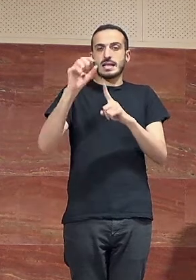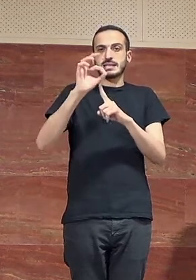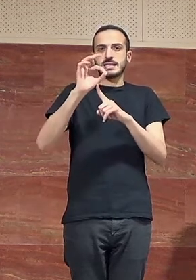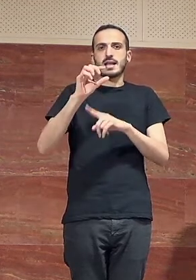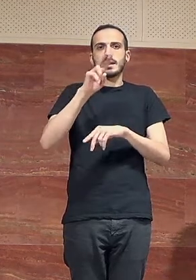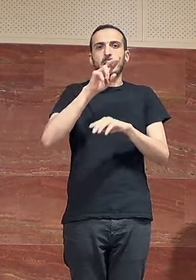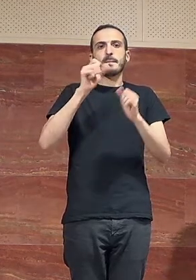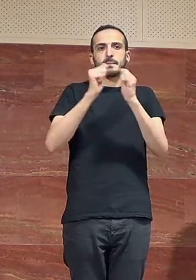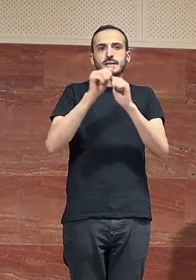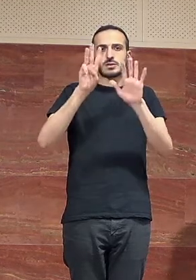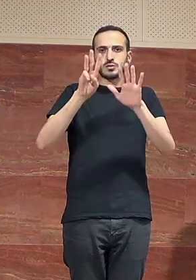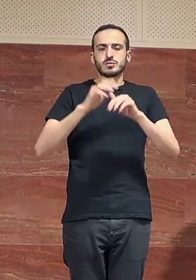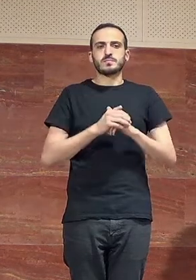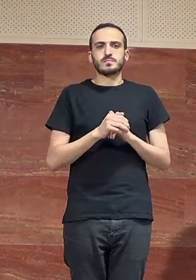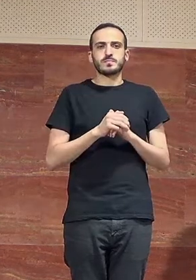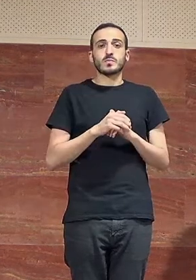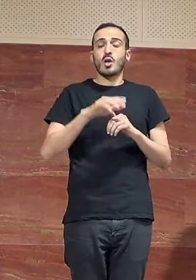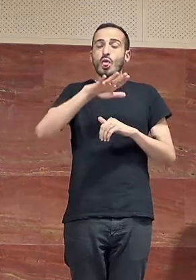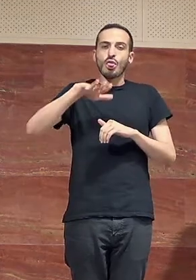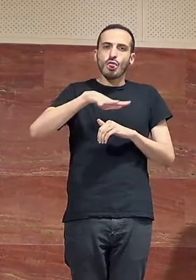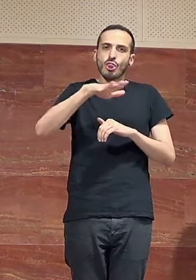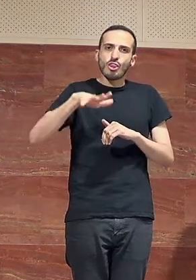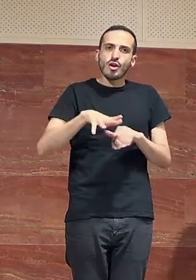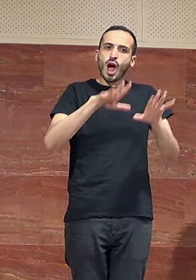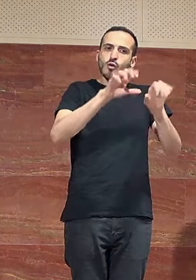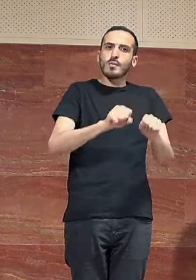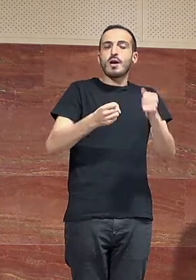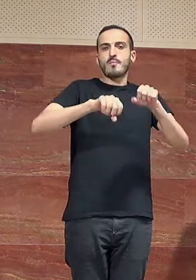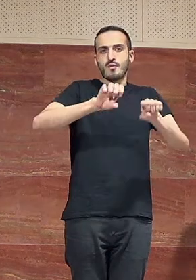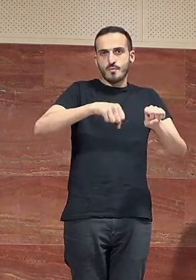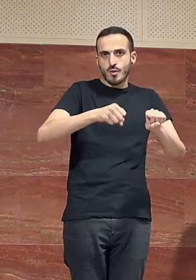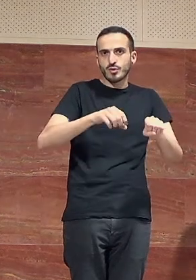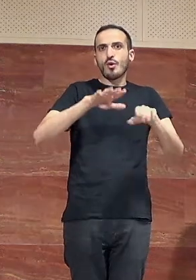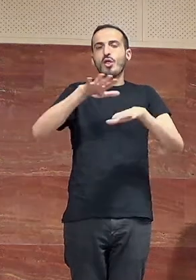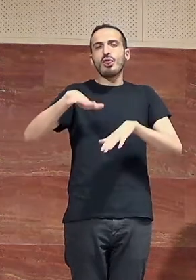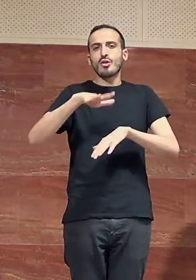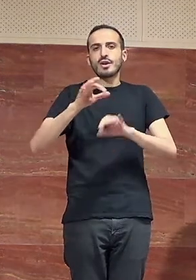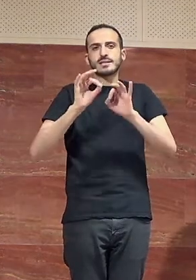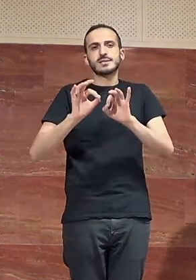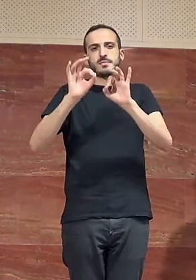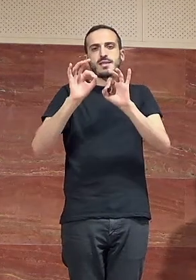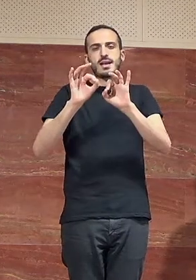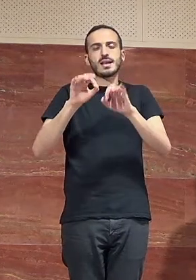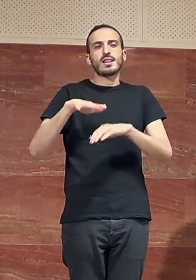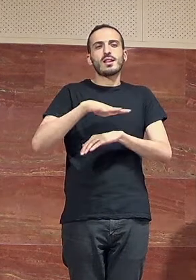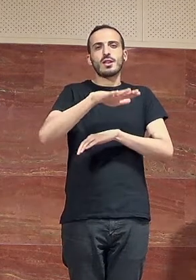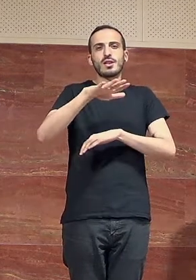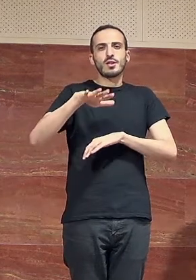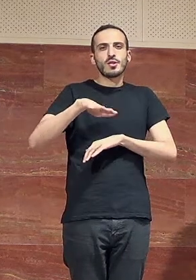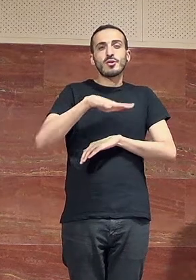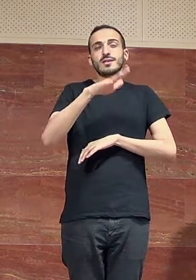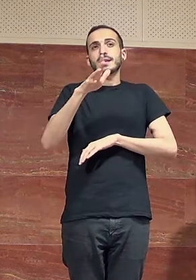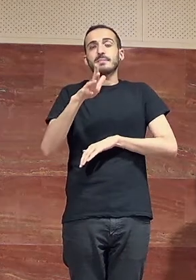ejemplos de zonas intervenidas, zonas que estaban ocupadas con motos, espacios delante de equipamientos